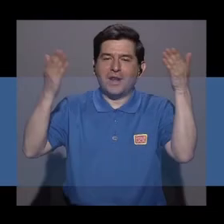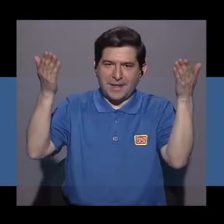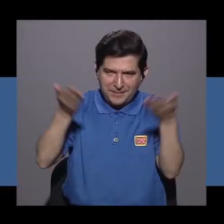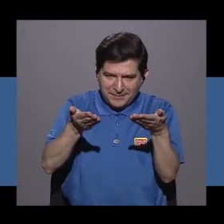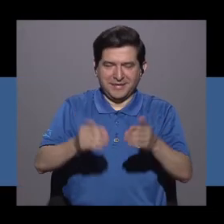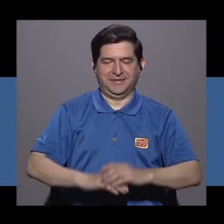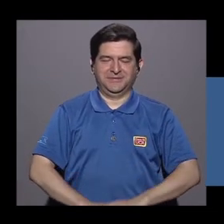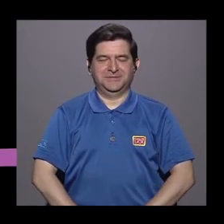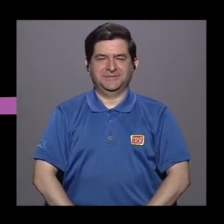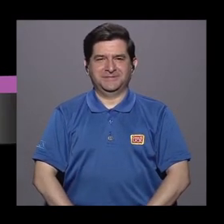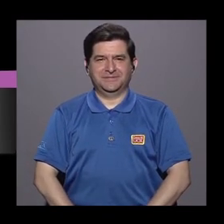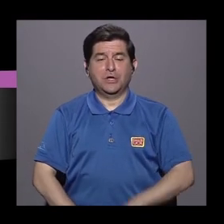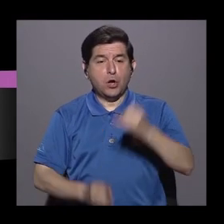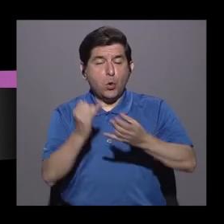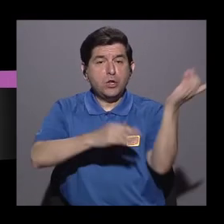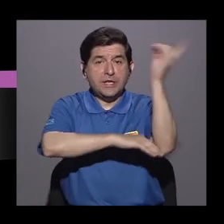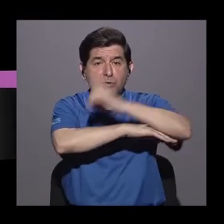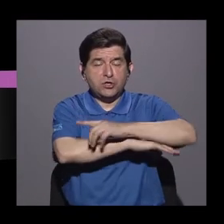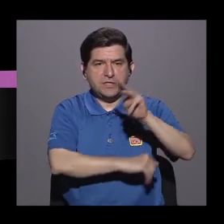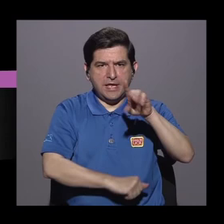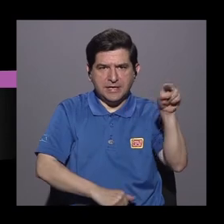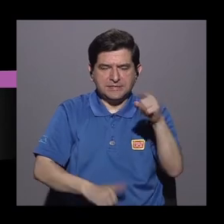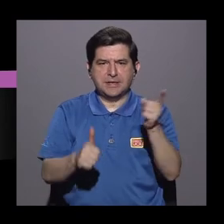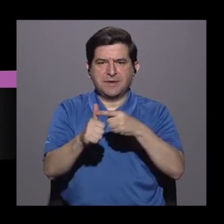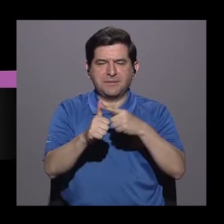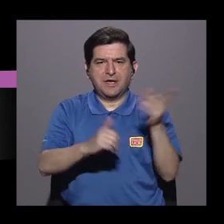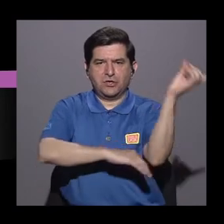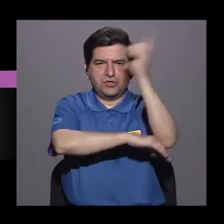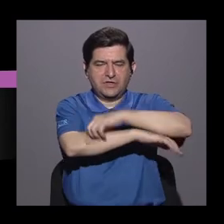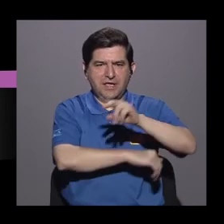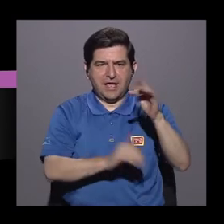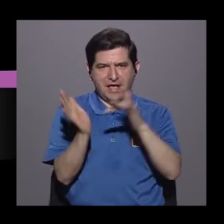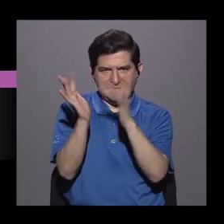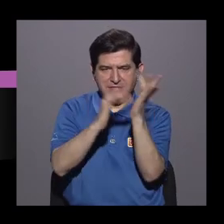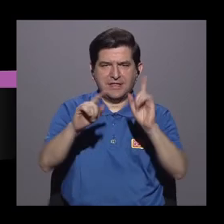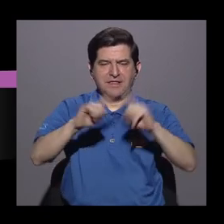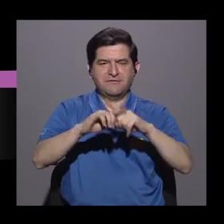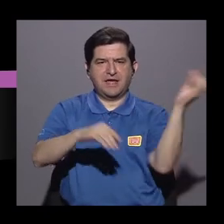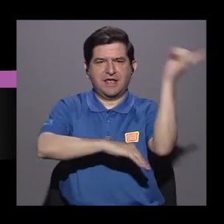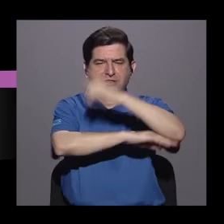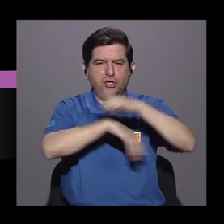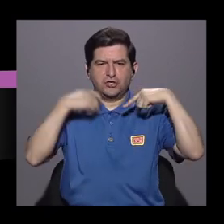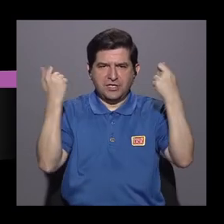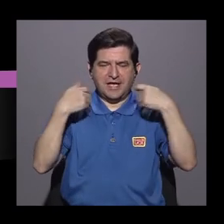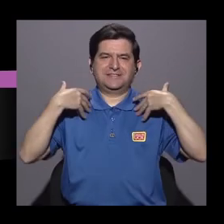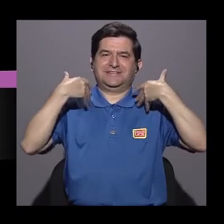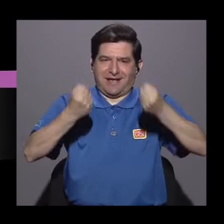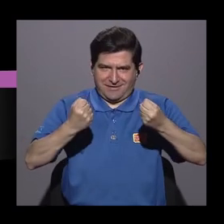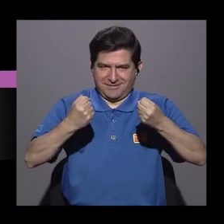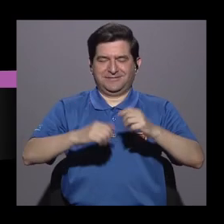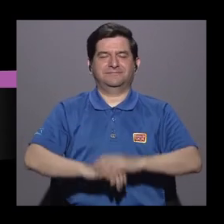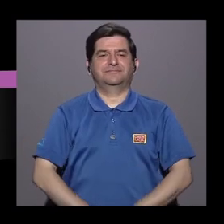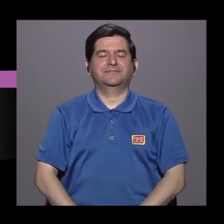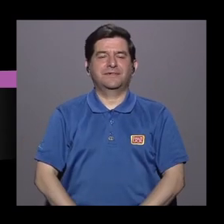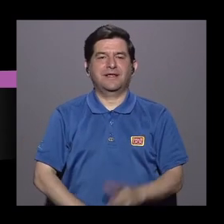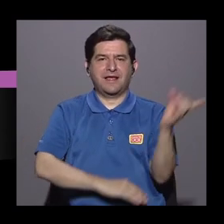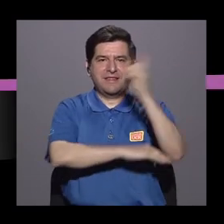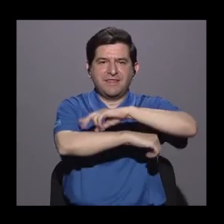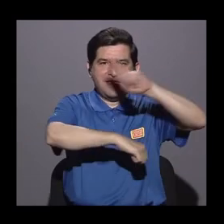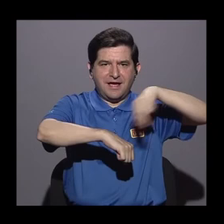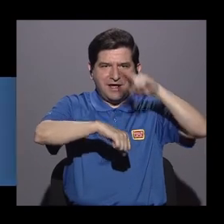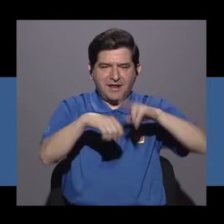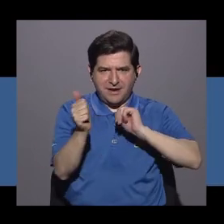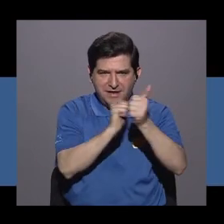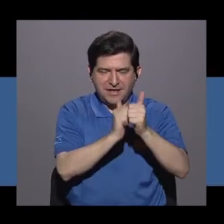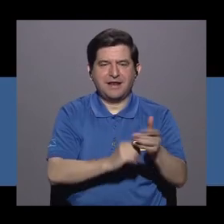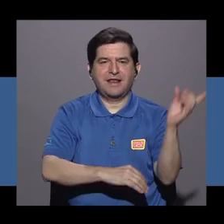Hola, bienvenido y bienvenida. Los últimos días de marzo y los primeros días de abril traen varias fechas de celebraciones saludables. El Día